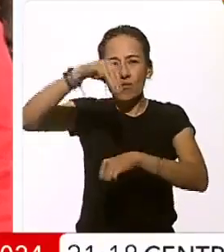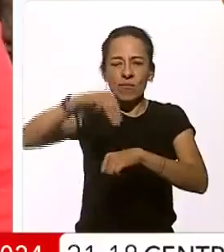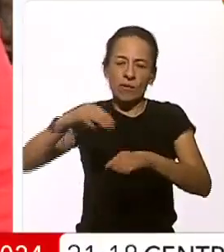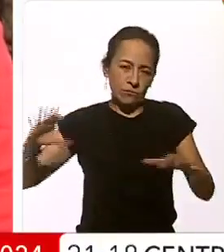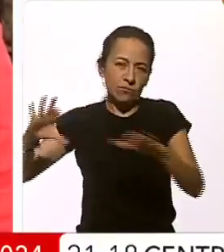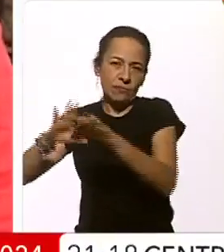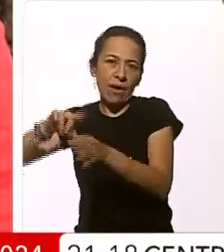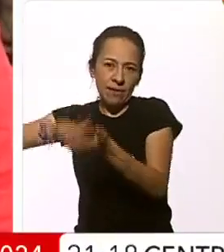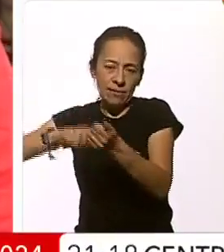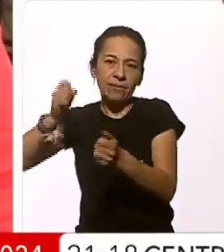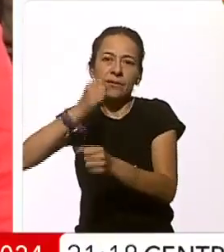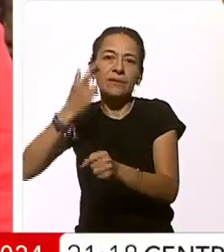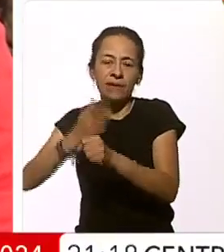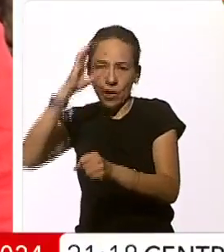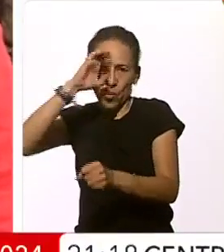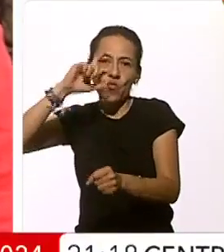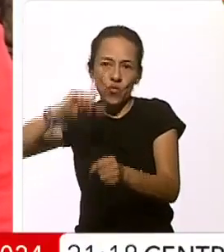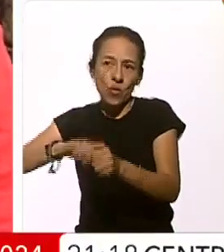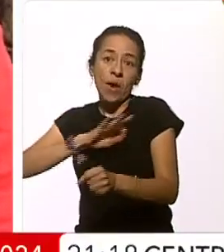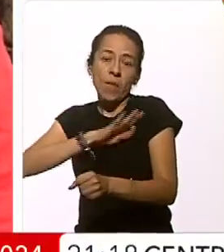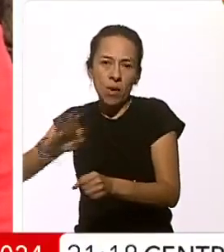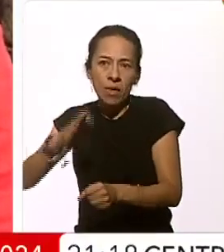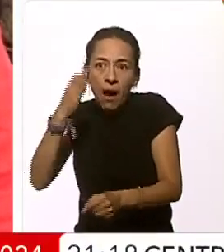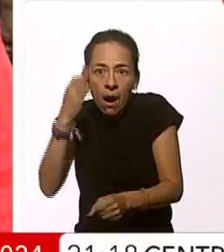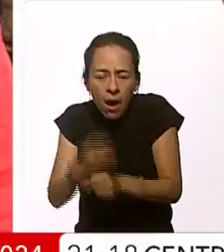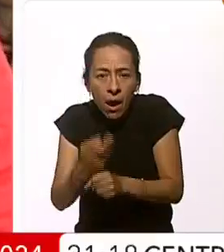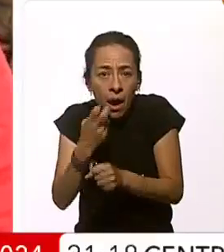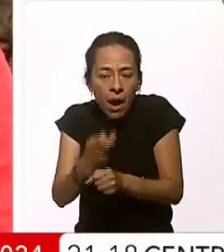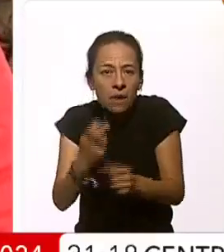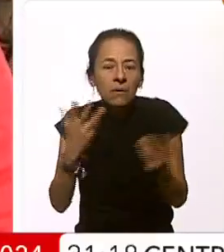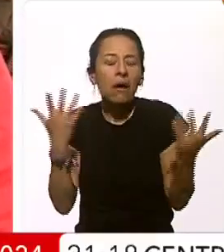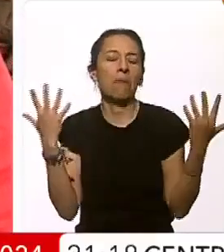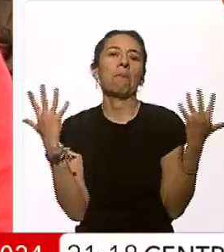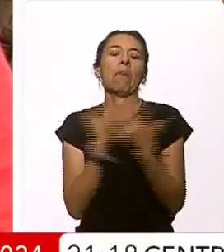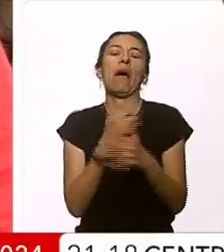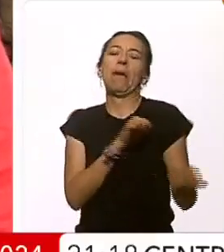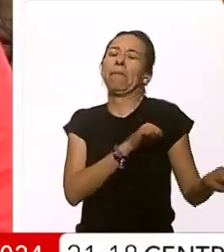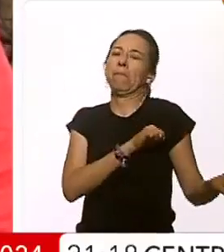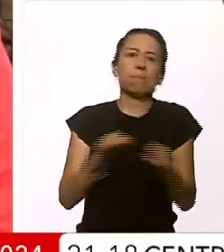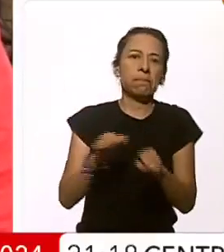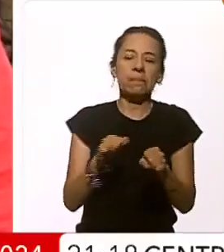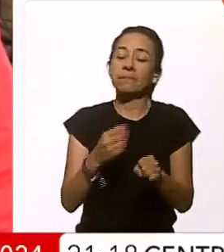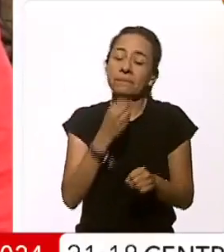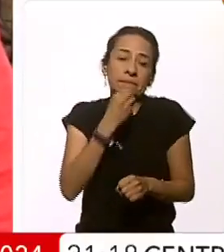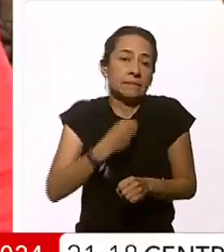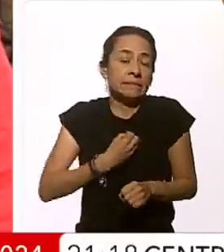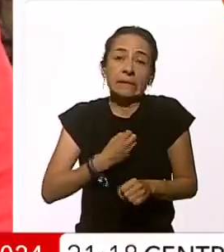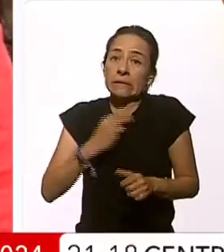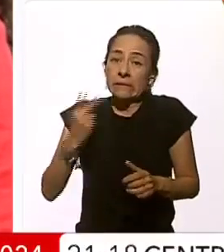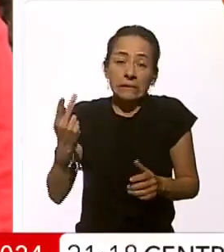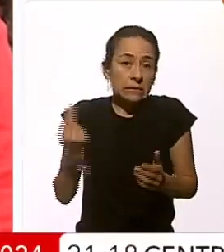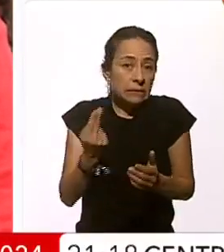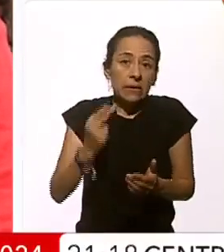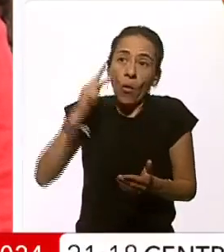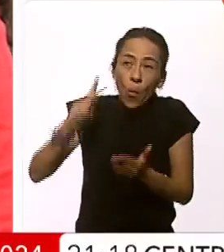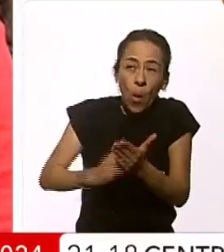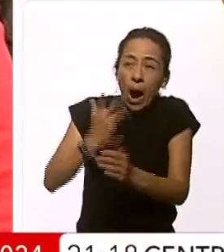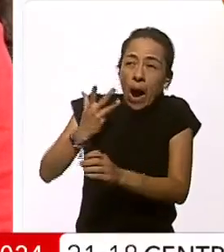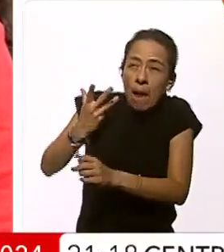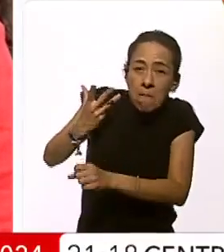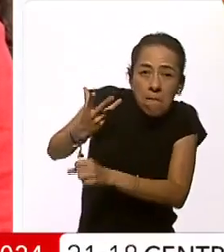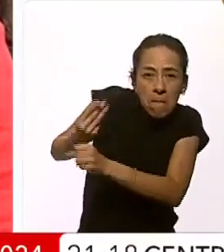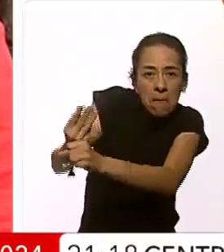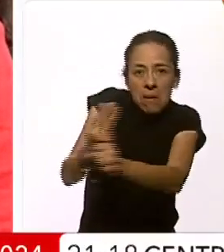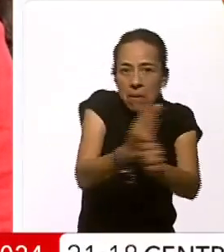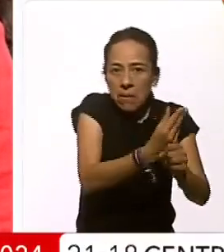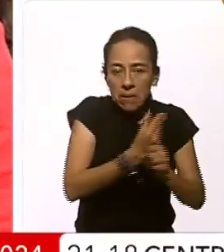de un plumazo llega este reto de enfrentar la restauración de ese tamaño. Cuando